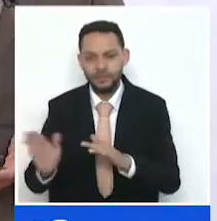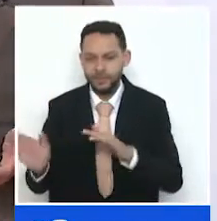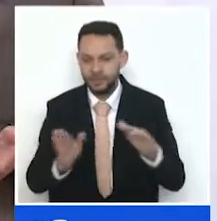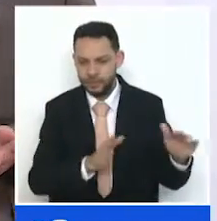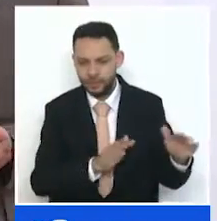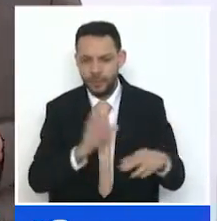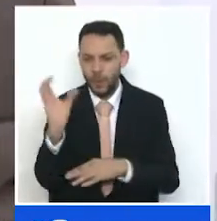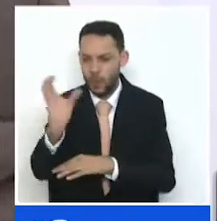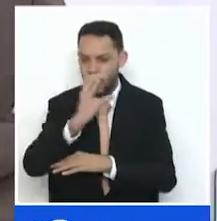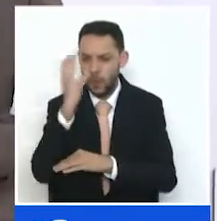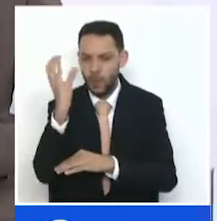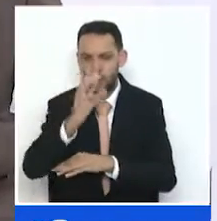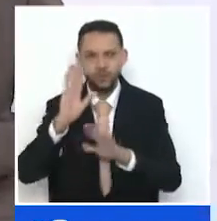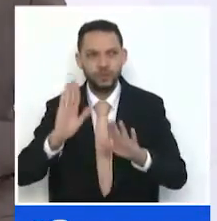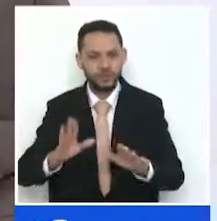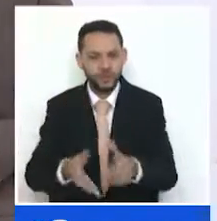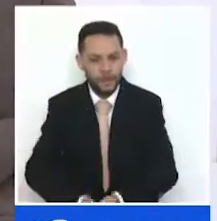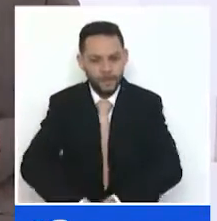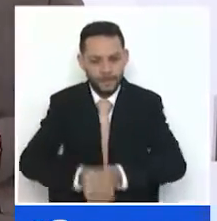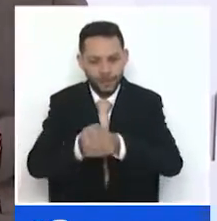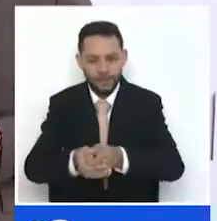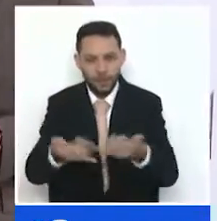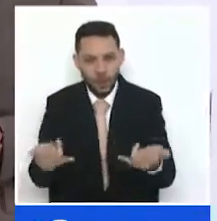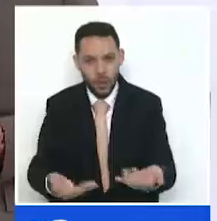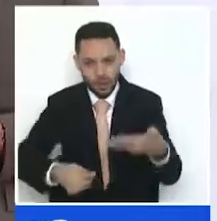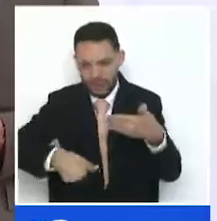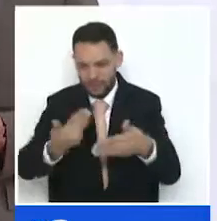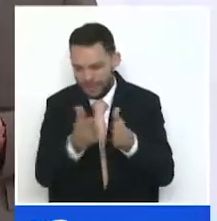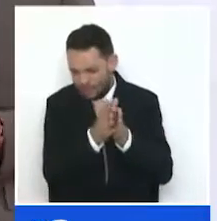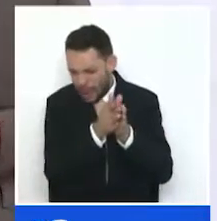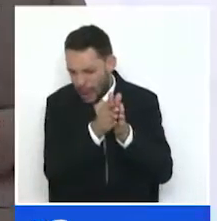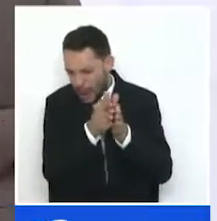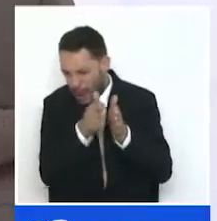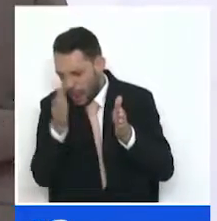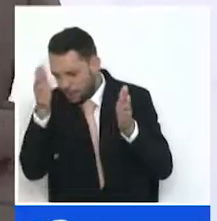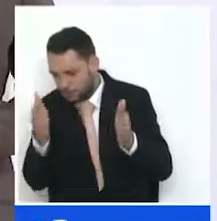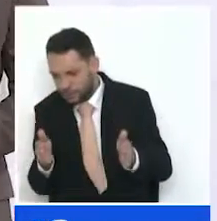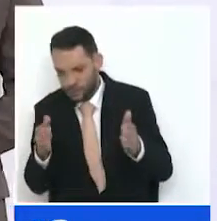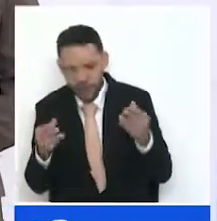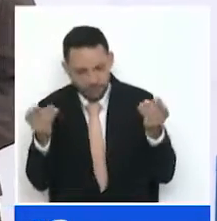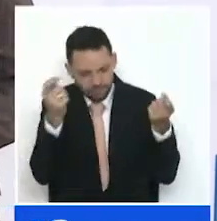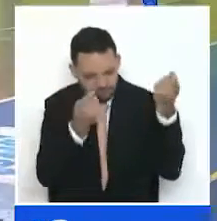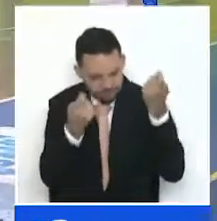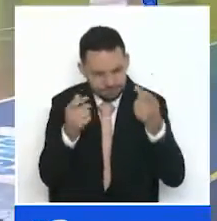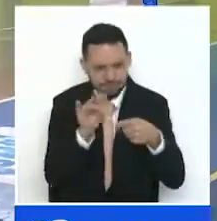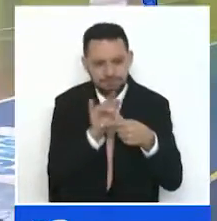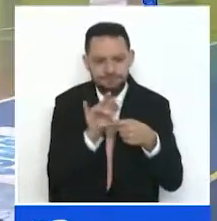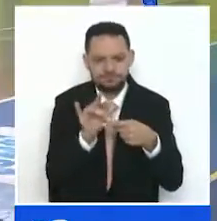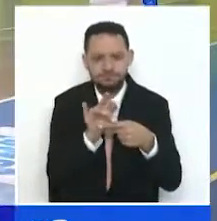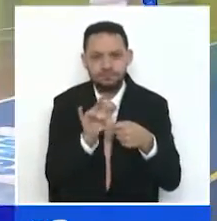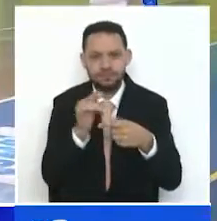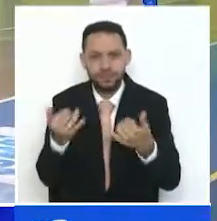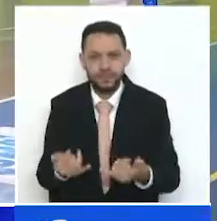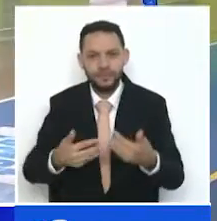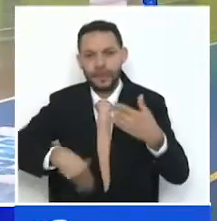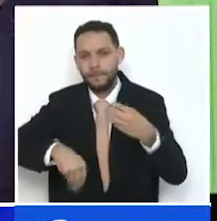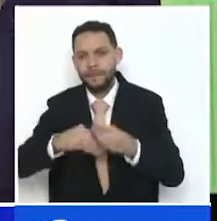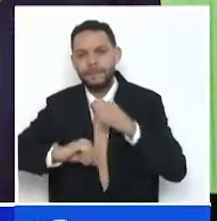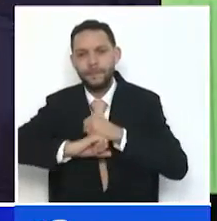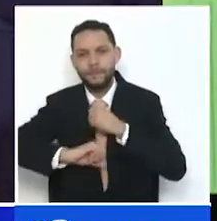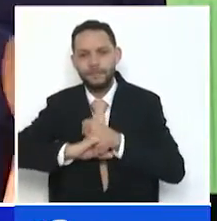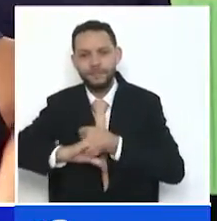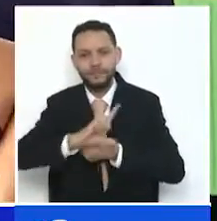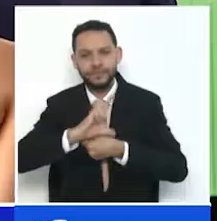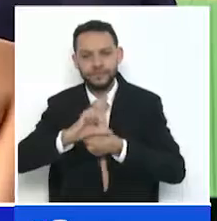Selección Colombia de voleibol femenino inició hoy una etapa de concentración en la ciudad de Armenia. Con el apoyo de la Liga de Voleibol